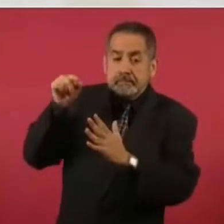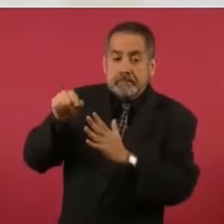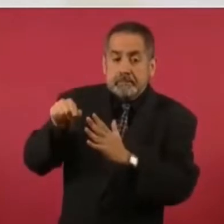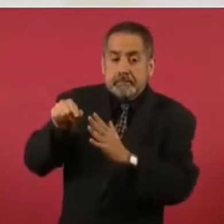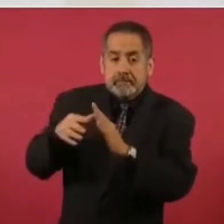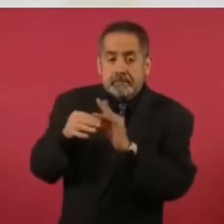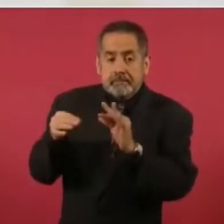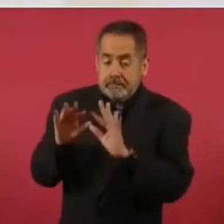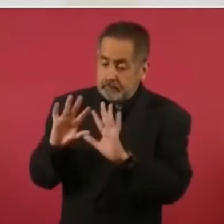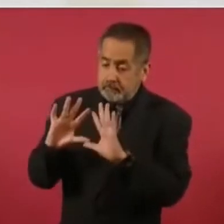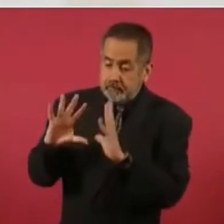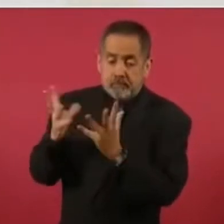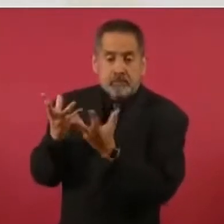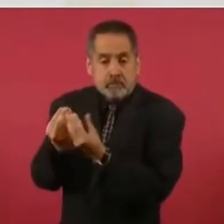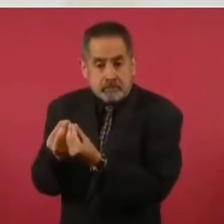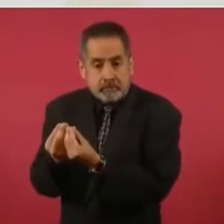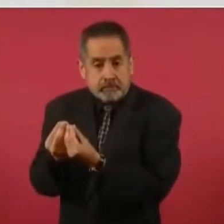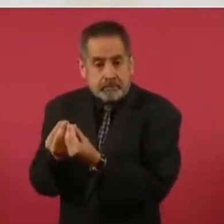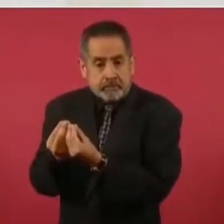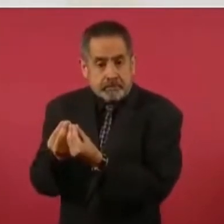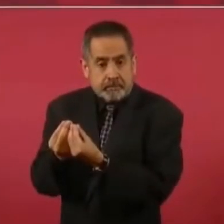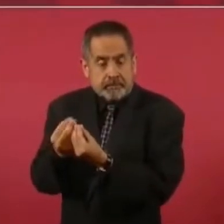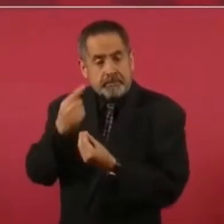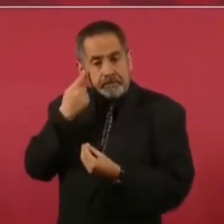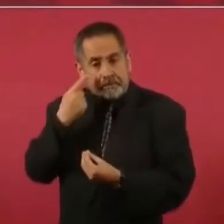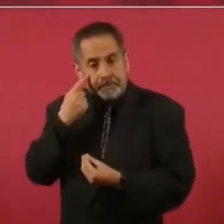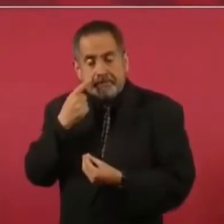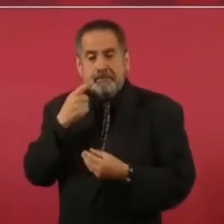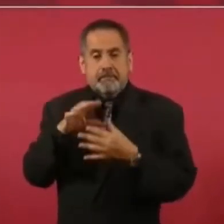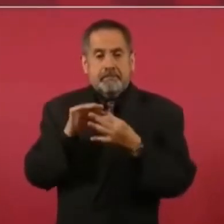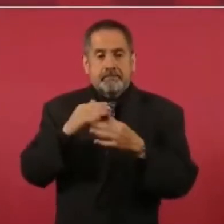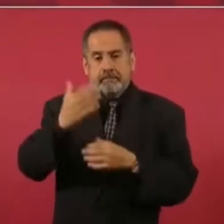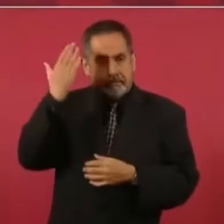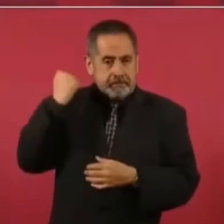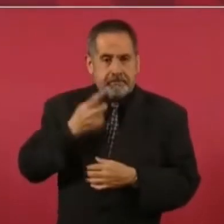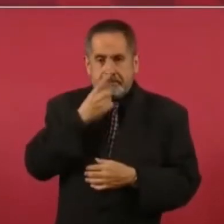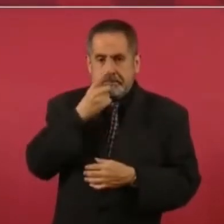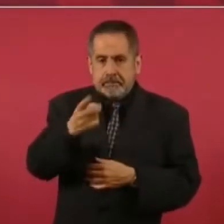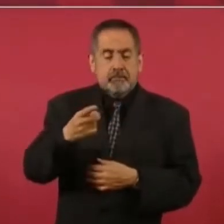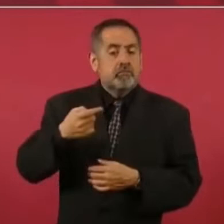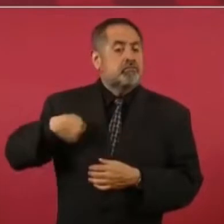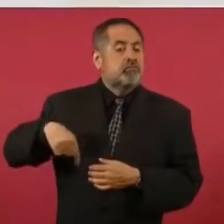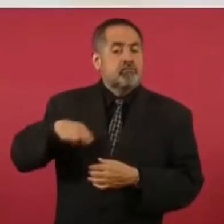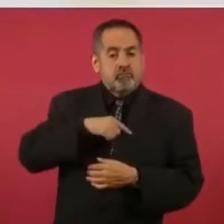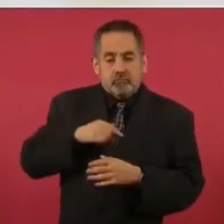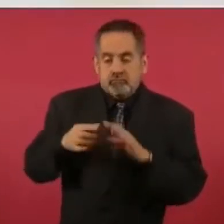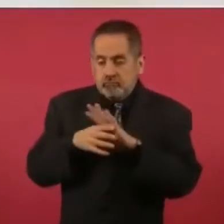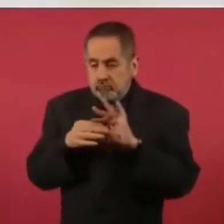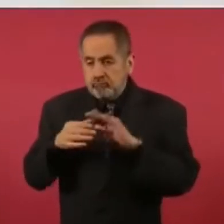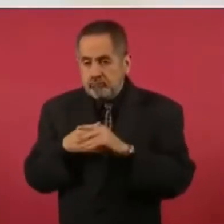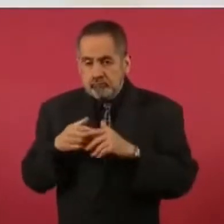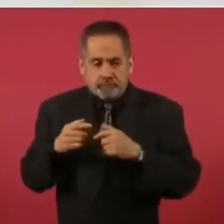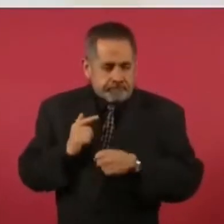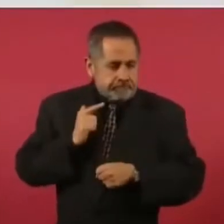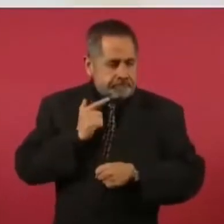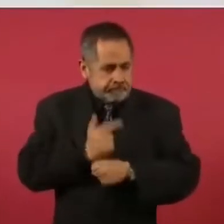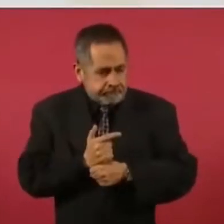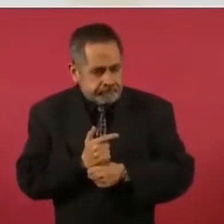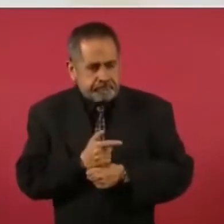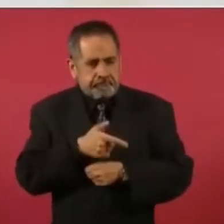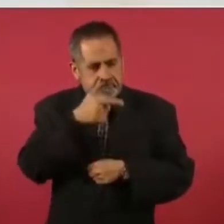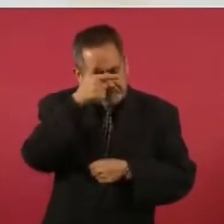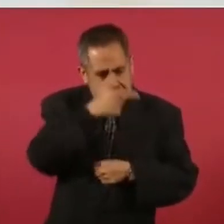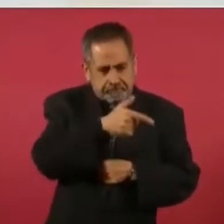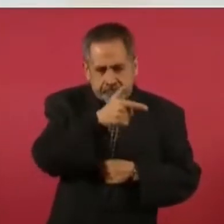manera integral. Les comenté que desde un principio nosotros hemos venido identificando